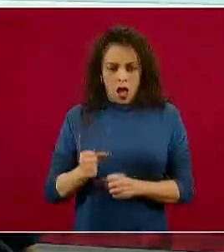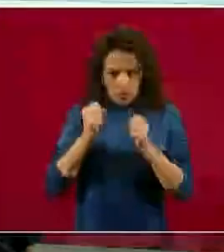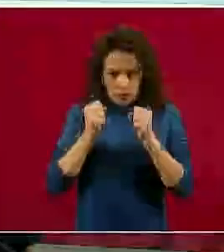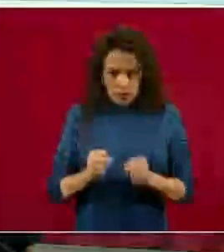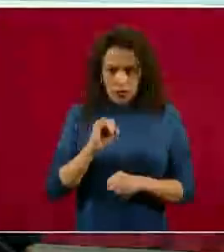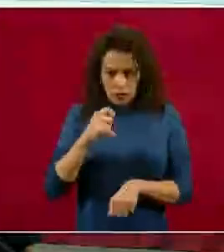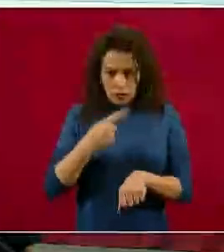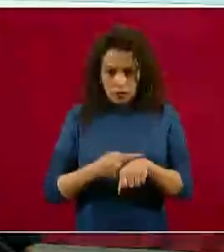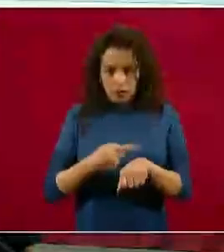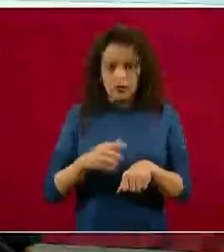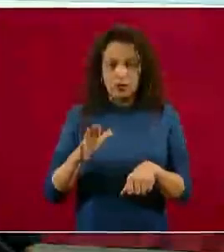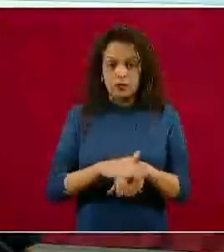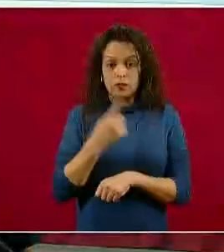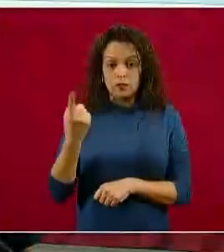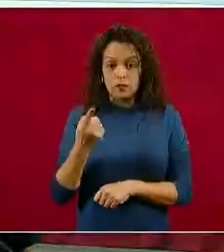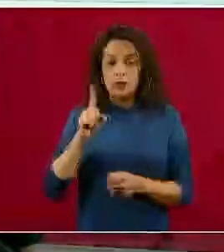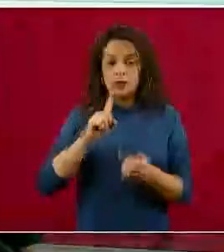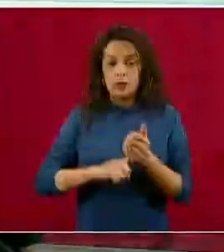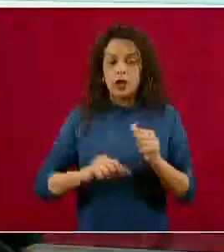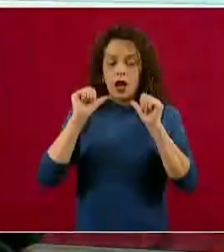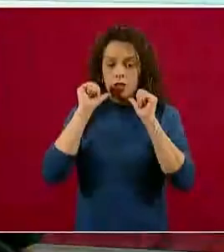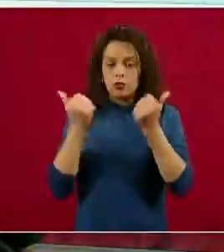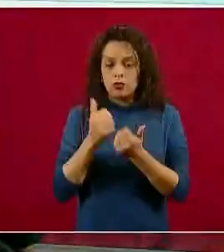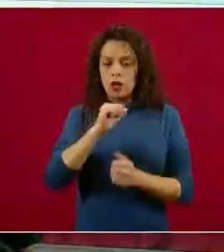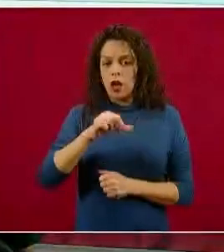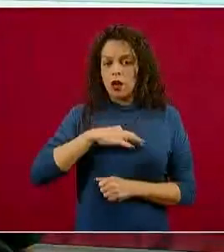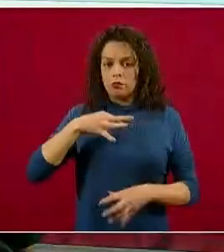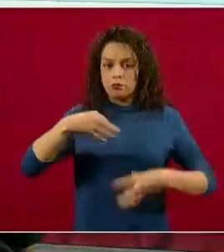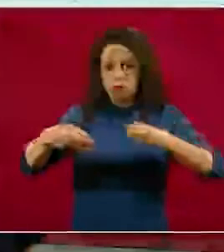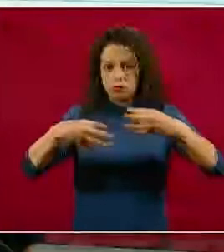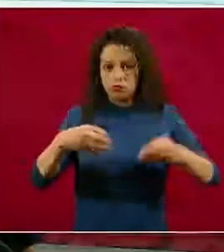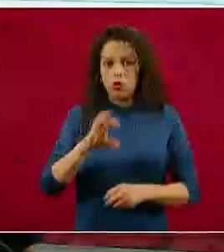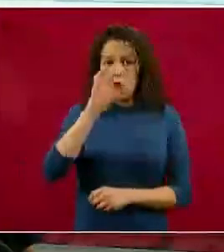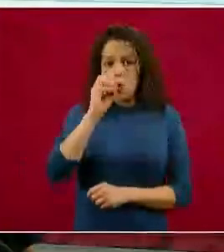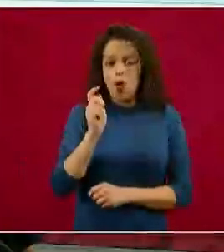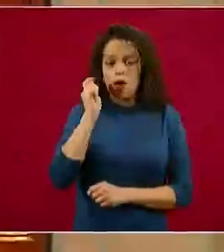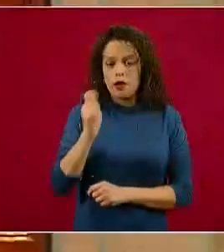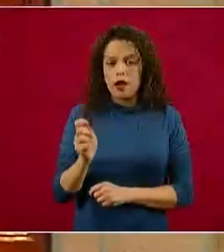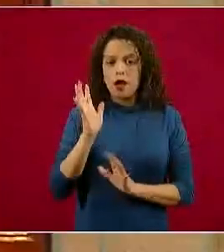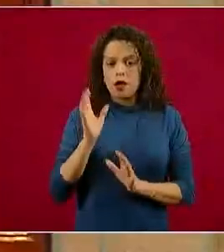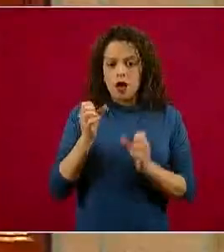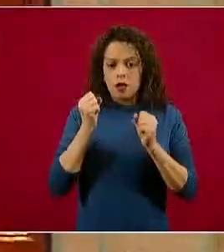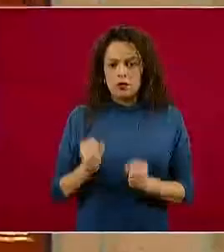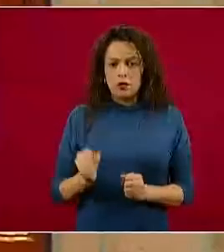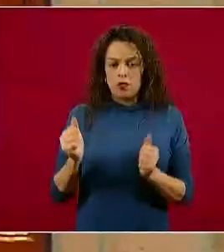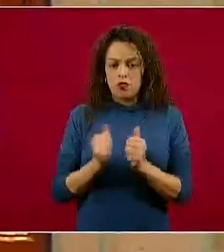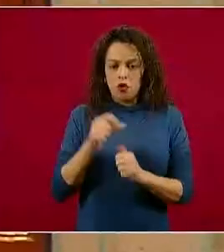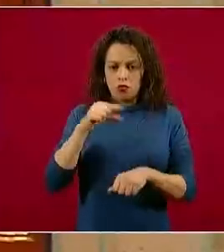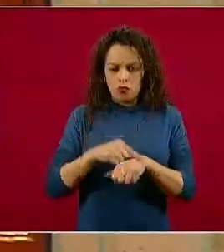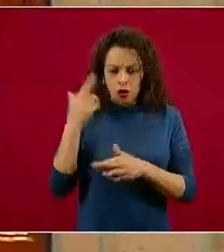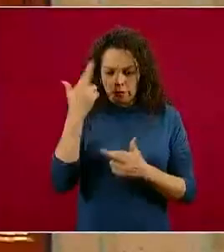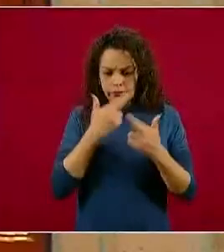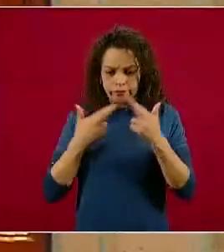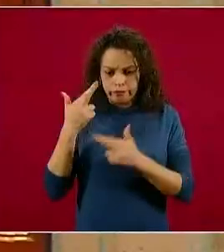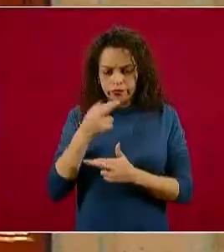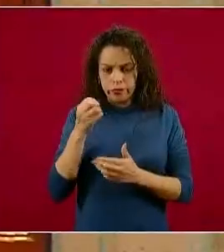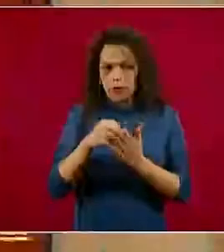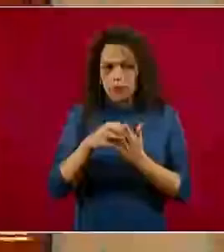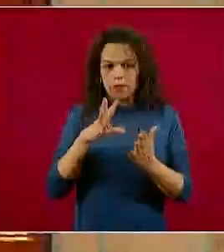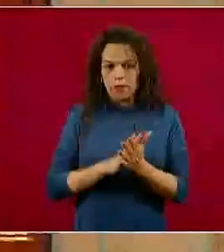por la vía de la asociación epidemiológica o por la vía de la dictaminación clínico-epidemiológica cuando fue